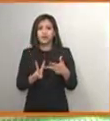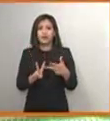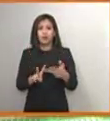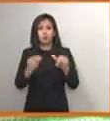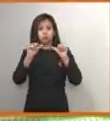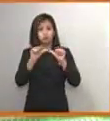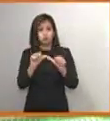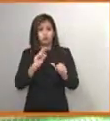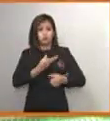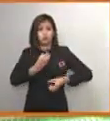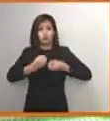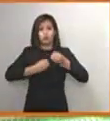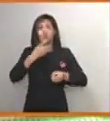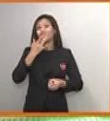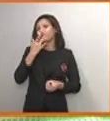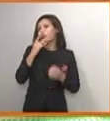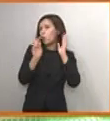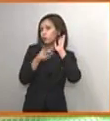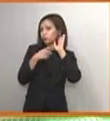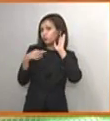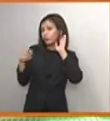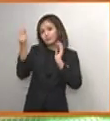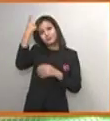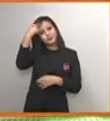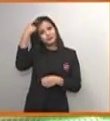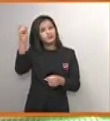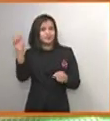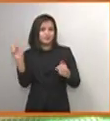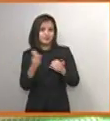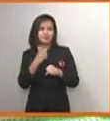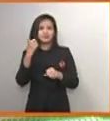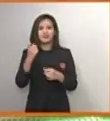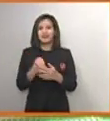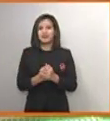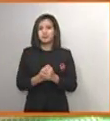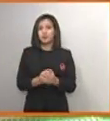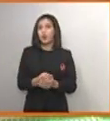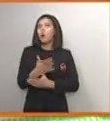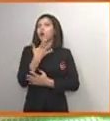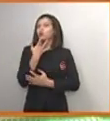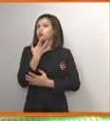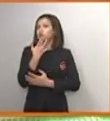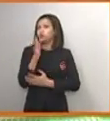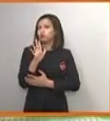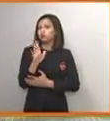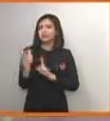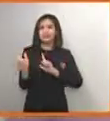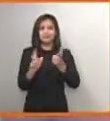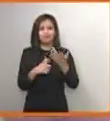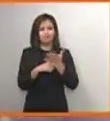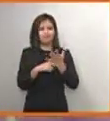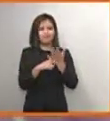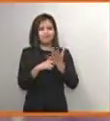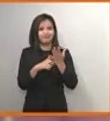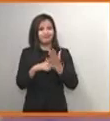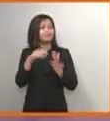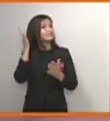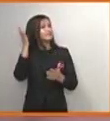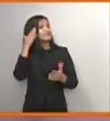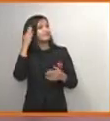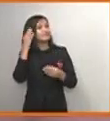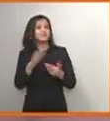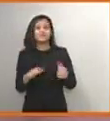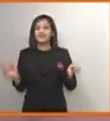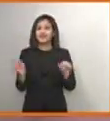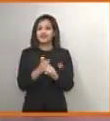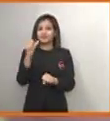Continuamos con nuestro juego favorito de la diaria. Sueña y gana con él. Te deseo mucha suerte. Ten tu boleto en mano porque se viene su primer dígito